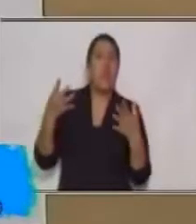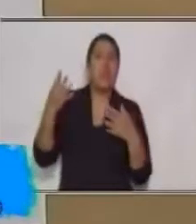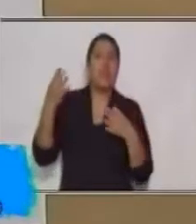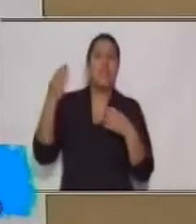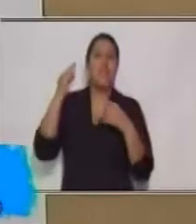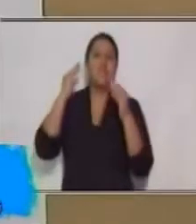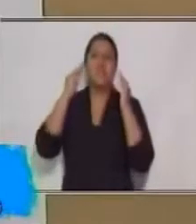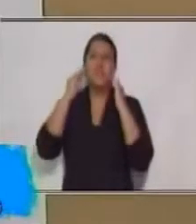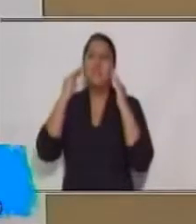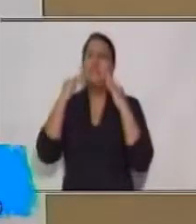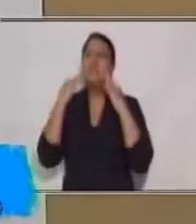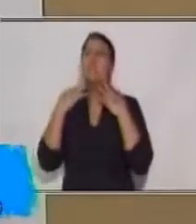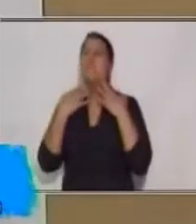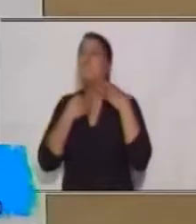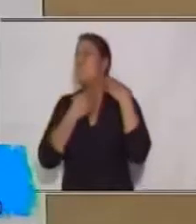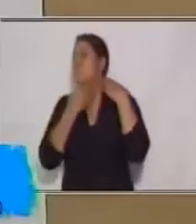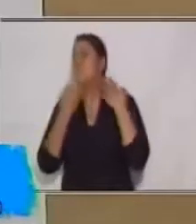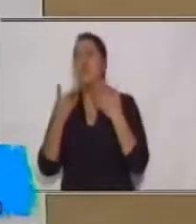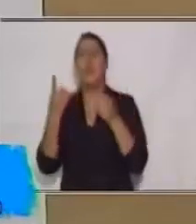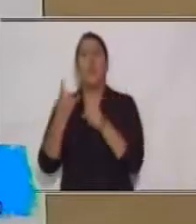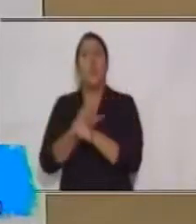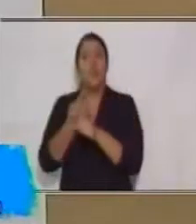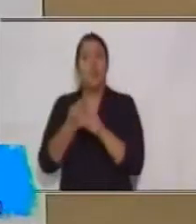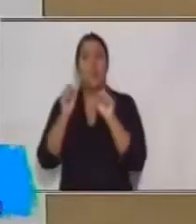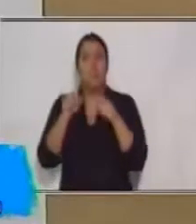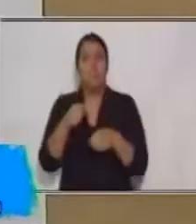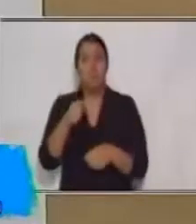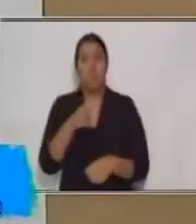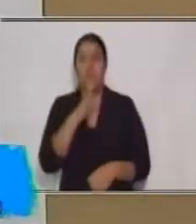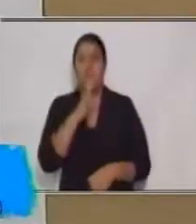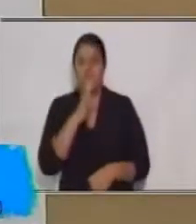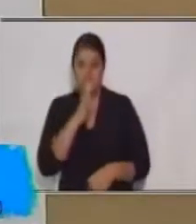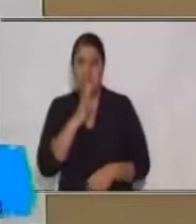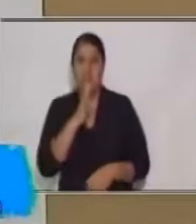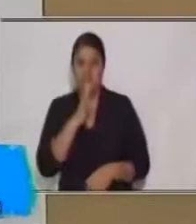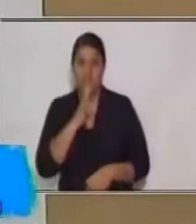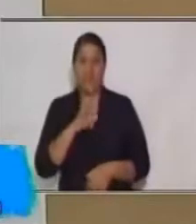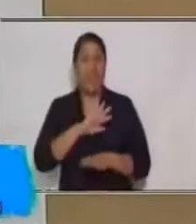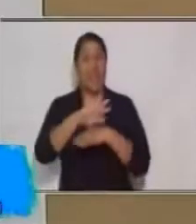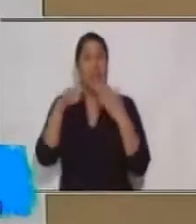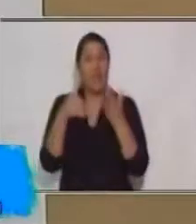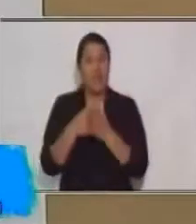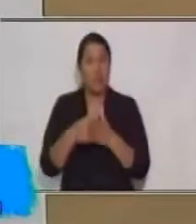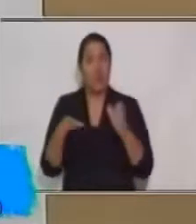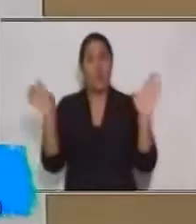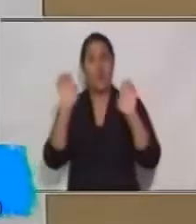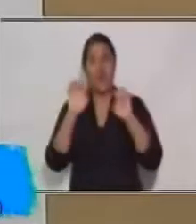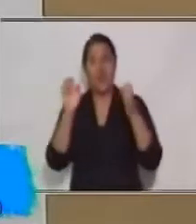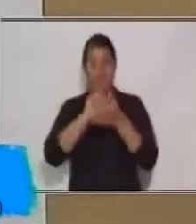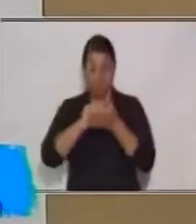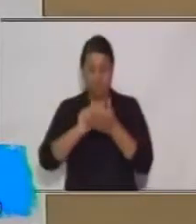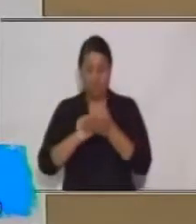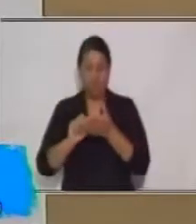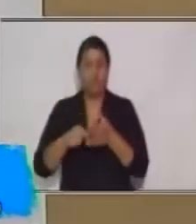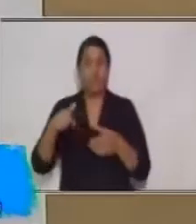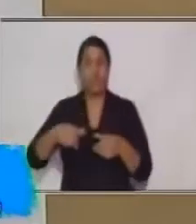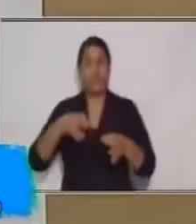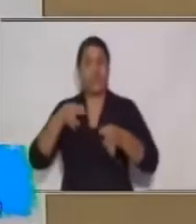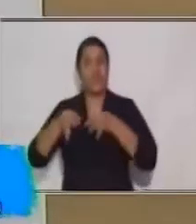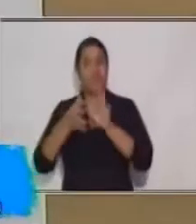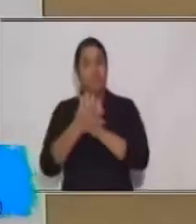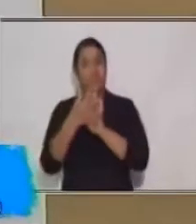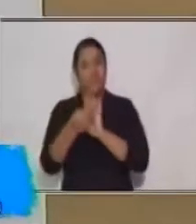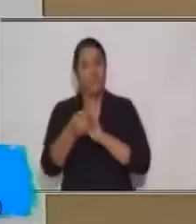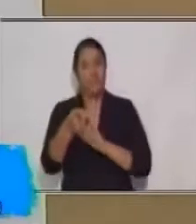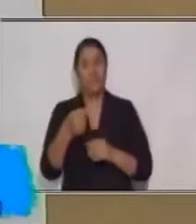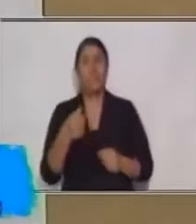fonador intervienen en la producción del sonido. Todo lo que acabamos y todos los ejercicios que acabamos de hacer en este momento. Entonces, así